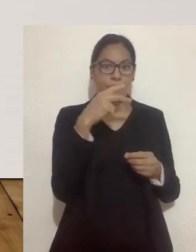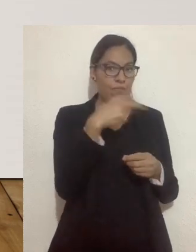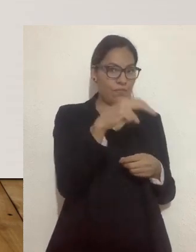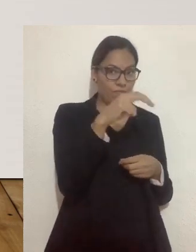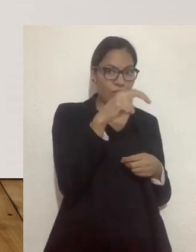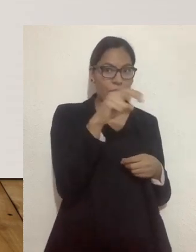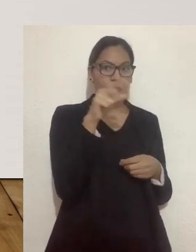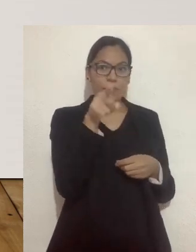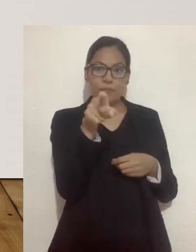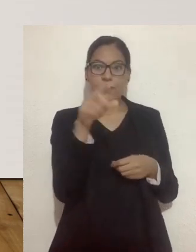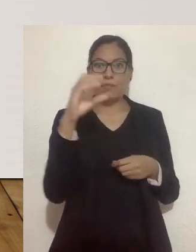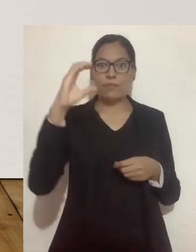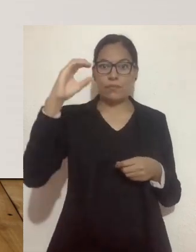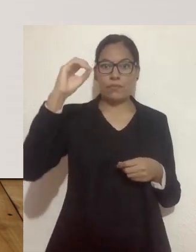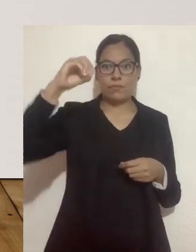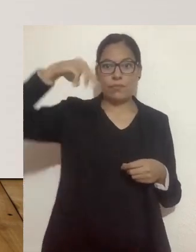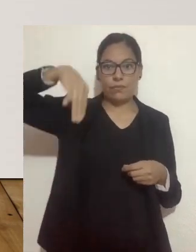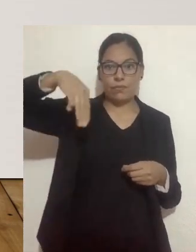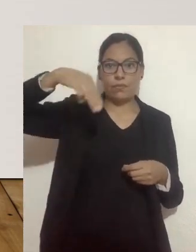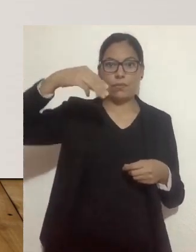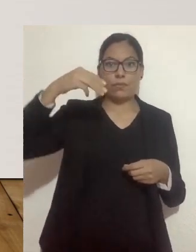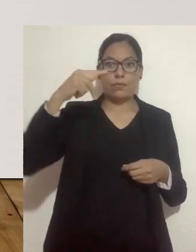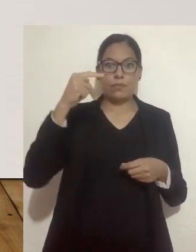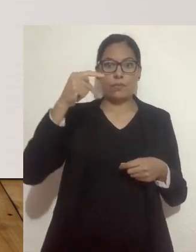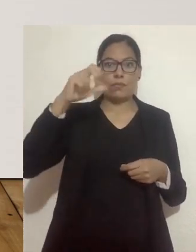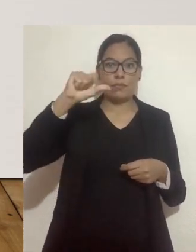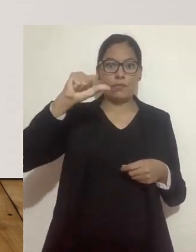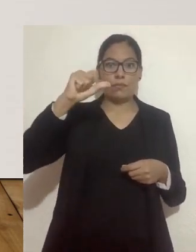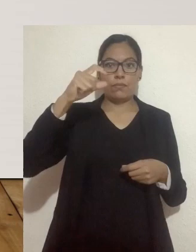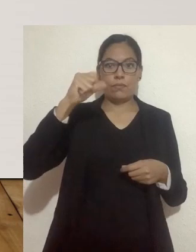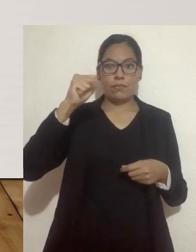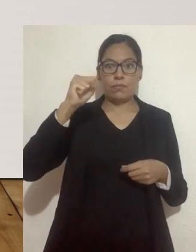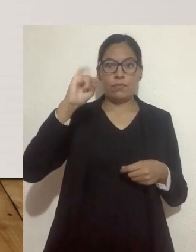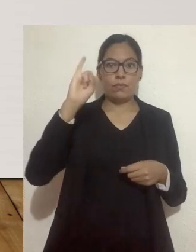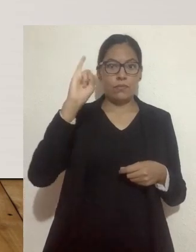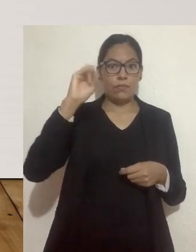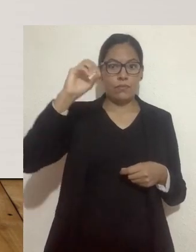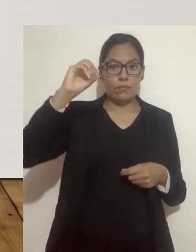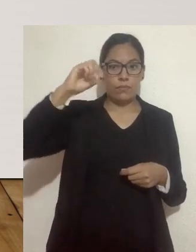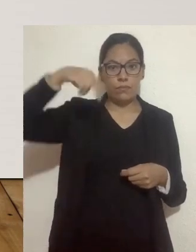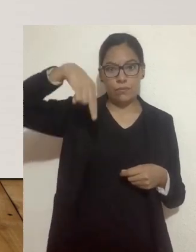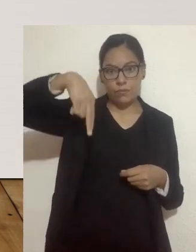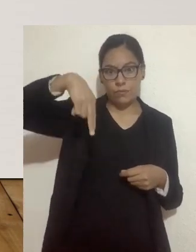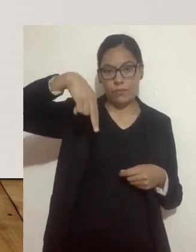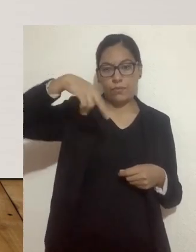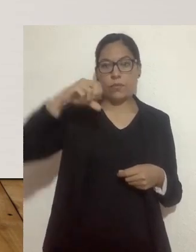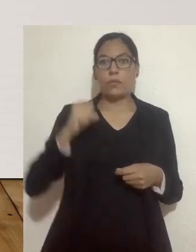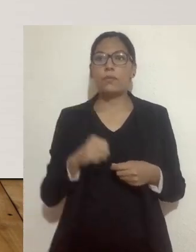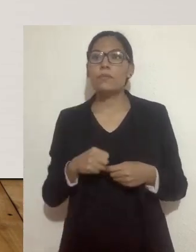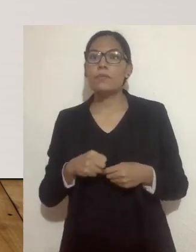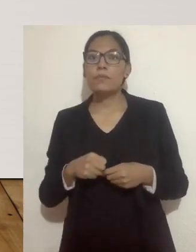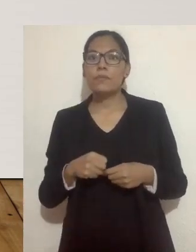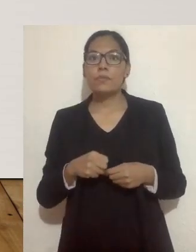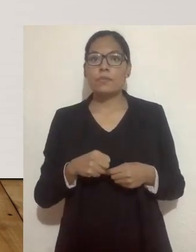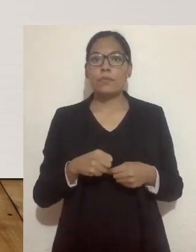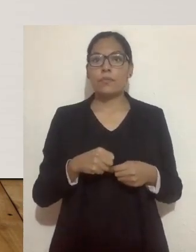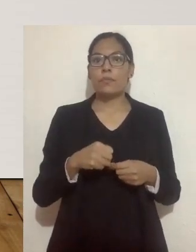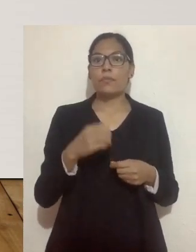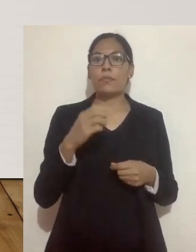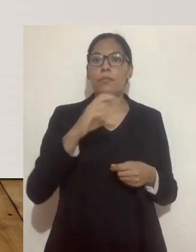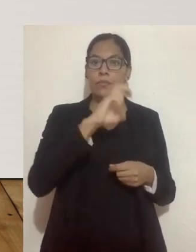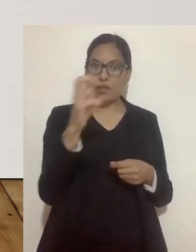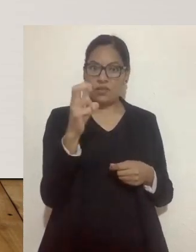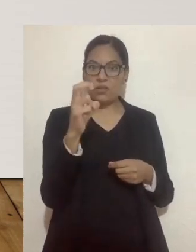otro. Esto es el origen de la compasión, que es la capacidad de desear que al otro